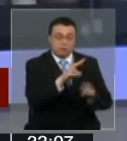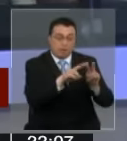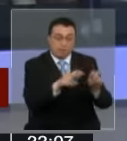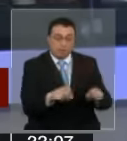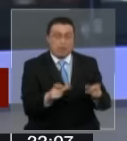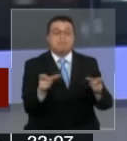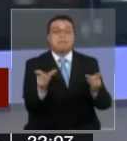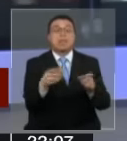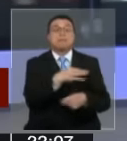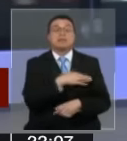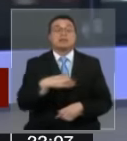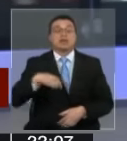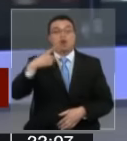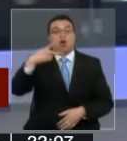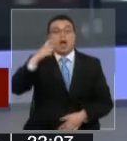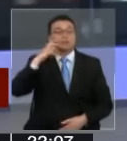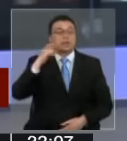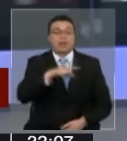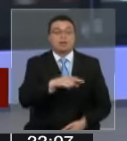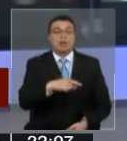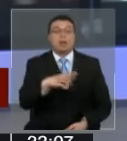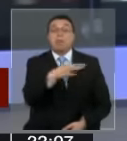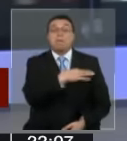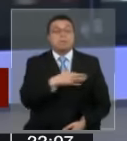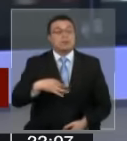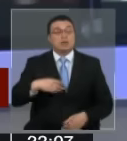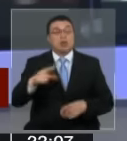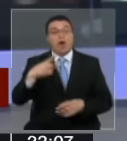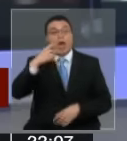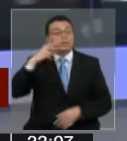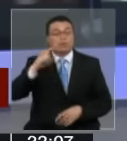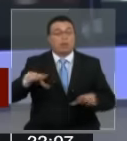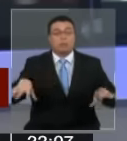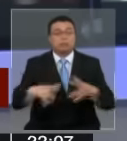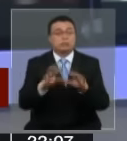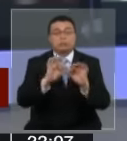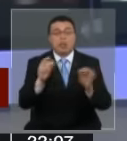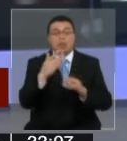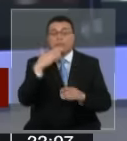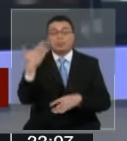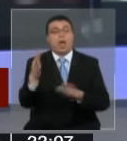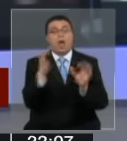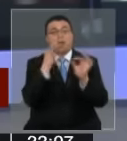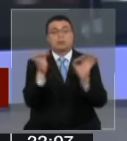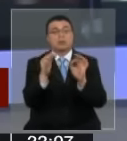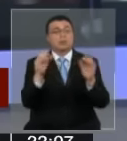Hacienda. Pero nadie en el Ministerio de Hacienda actuó y tampoco han dado explicaciones.